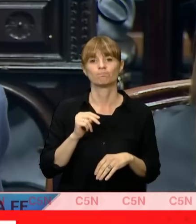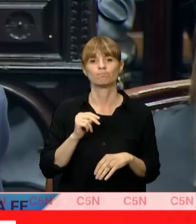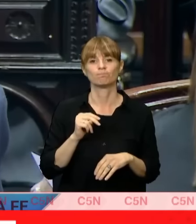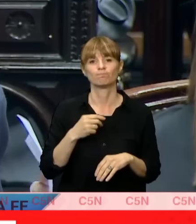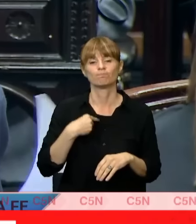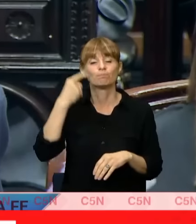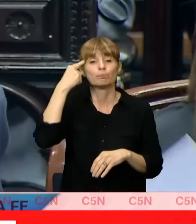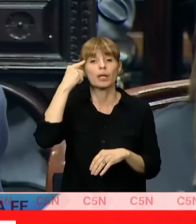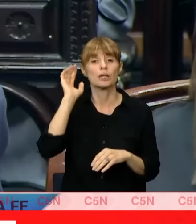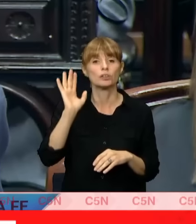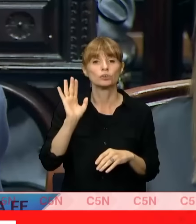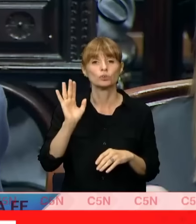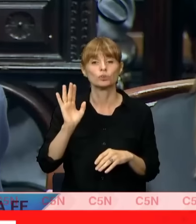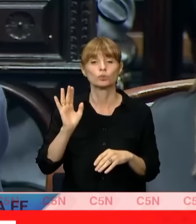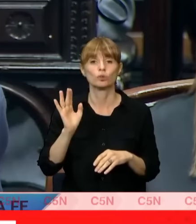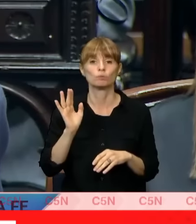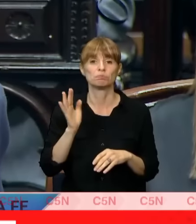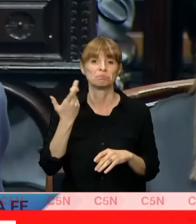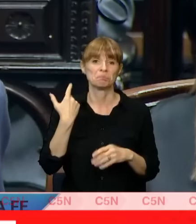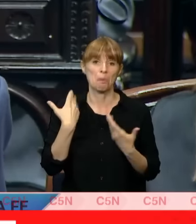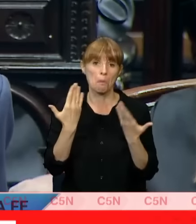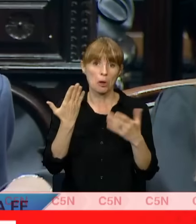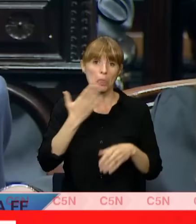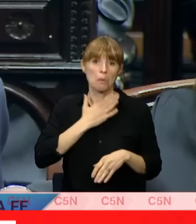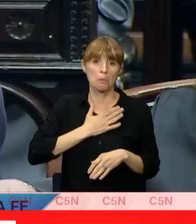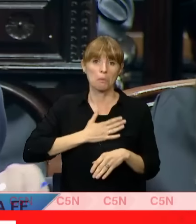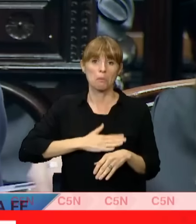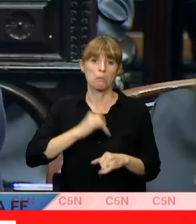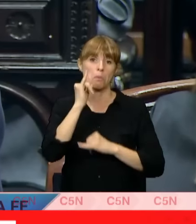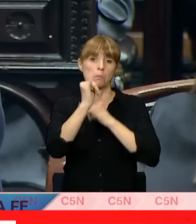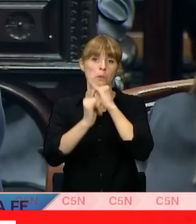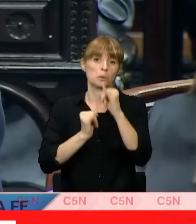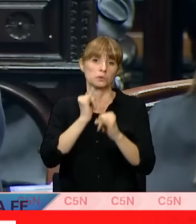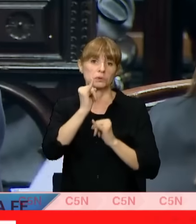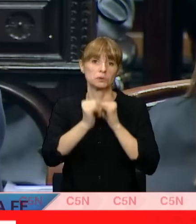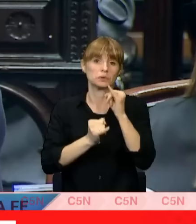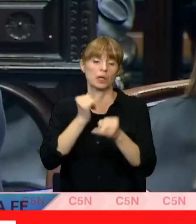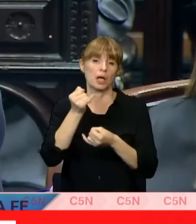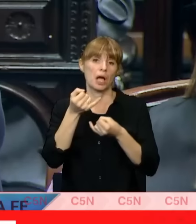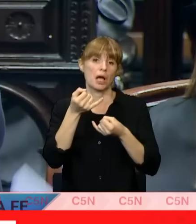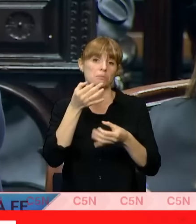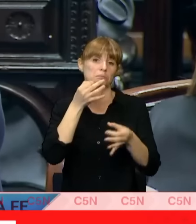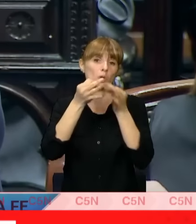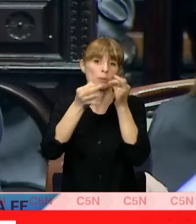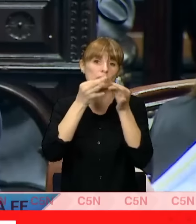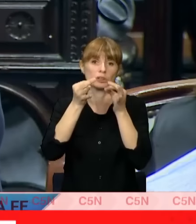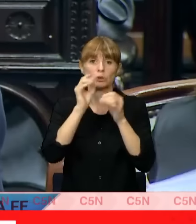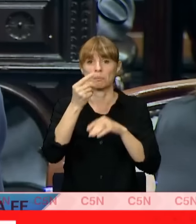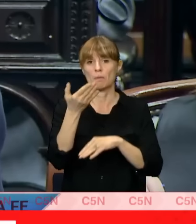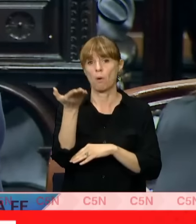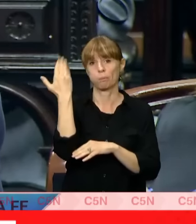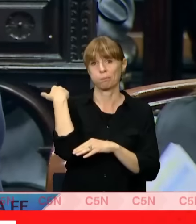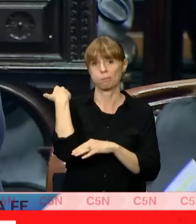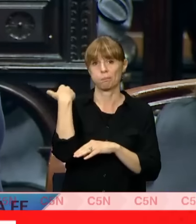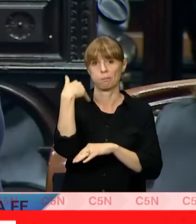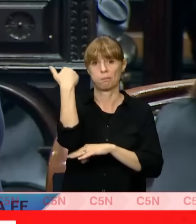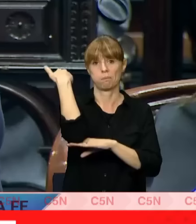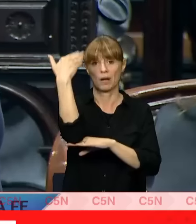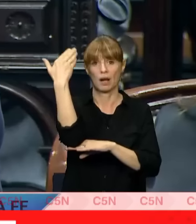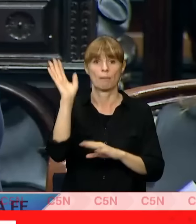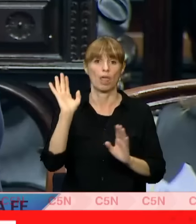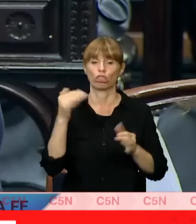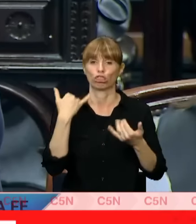creo que se puede tranquilamente contar lo que se conversó en labor parlamentaria. La posición que